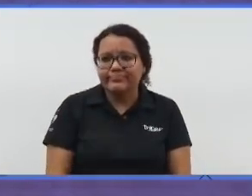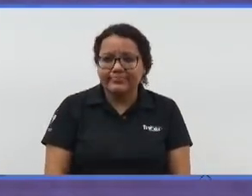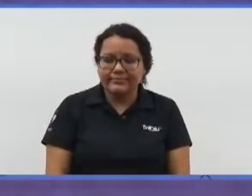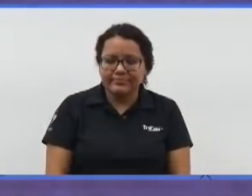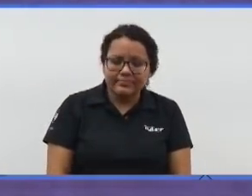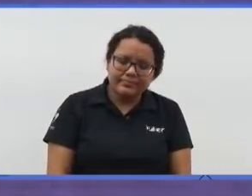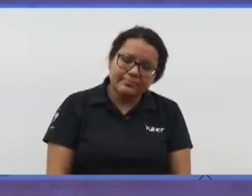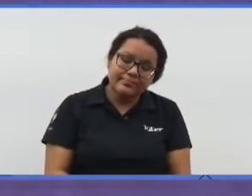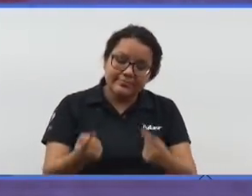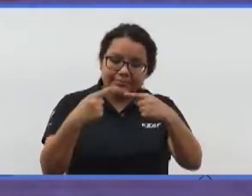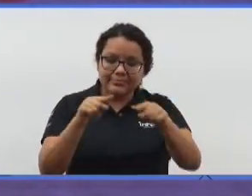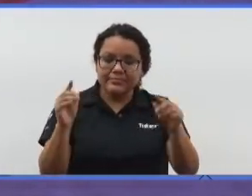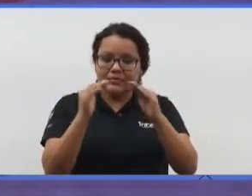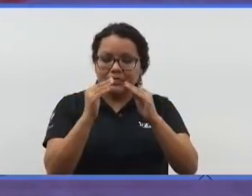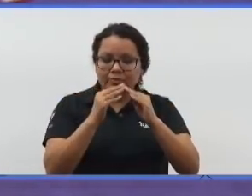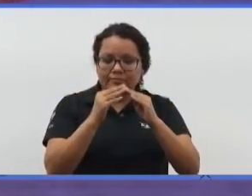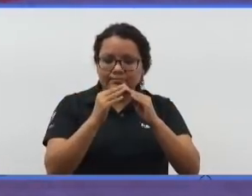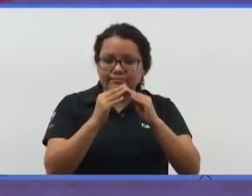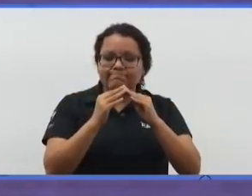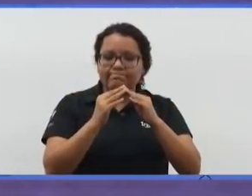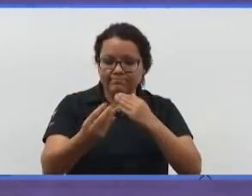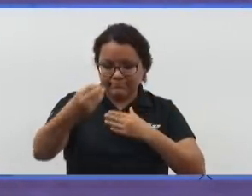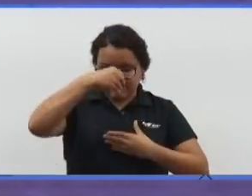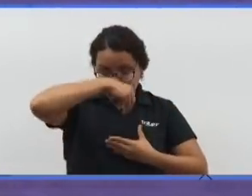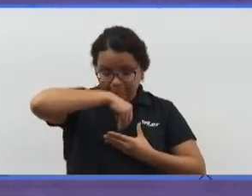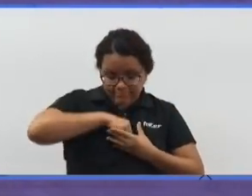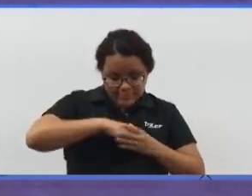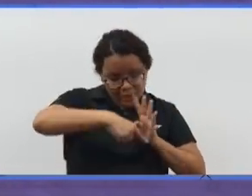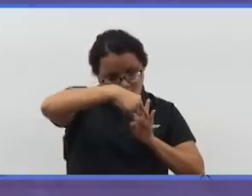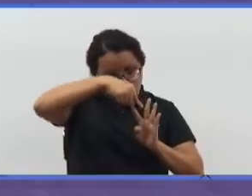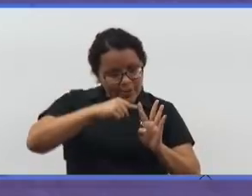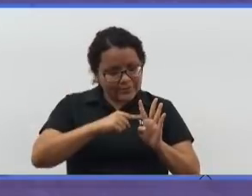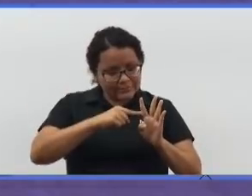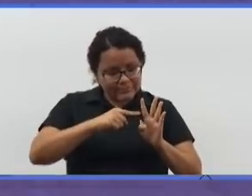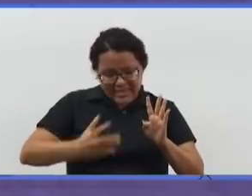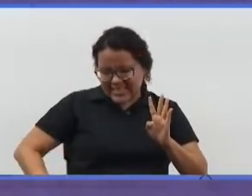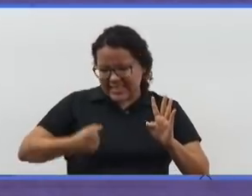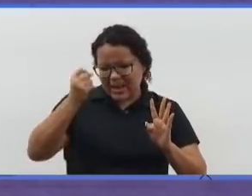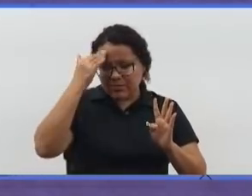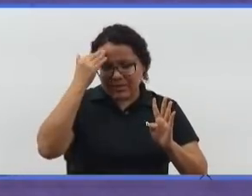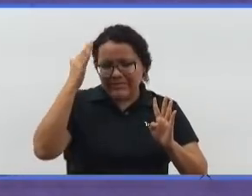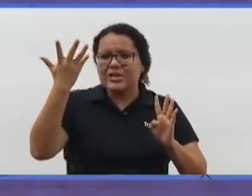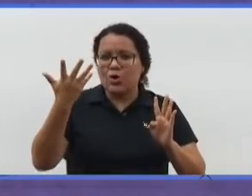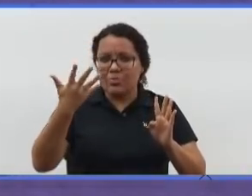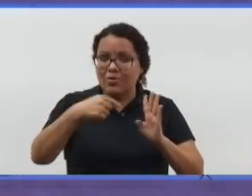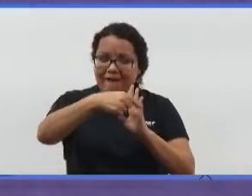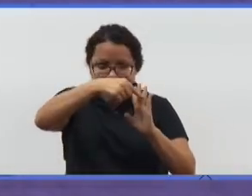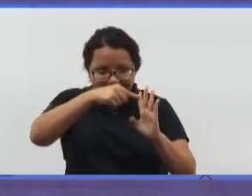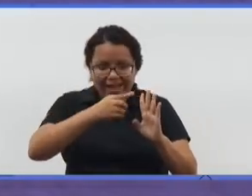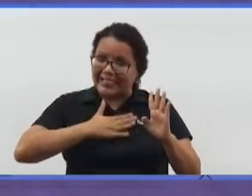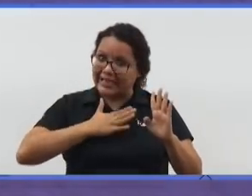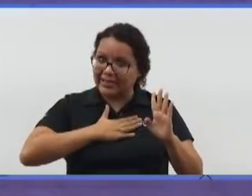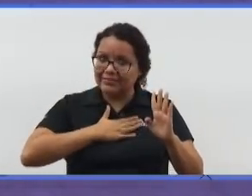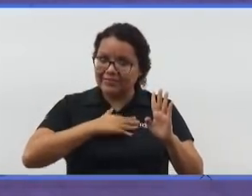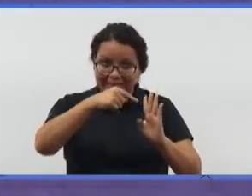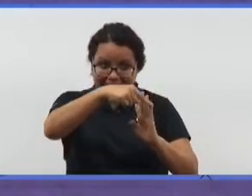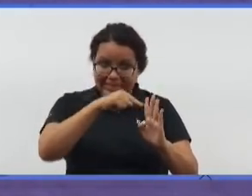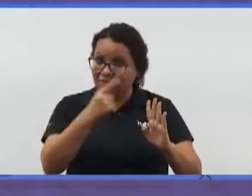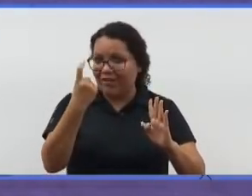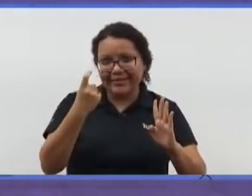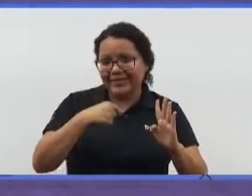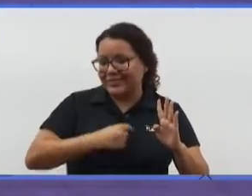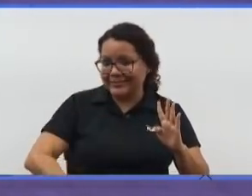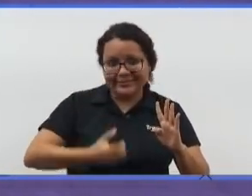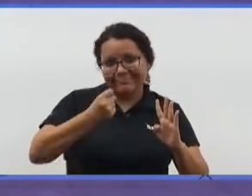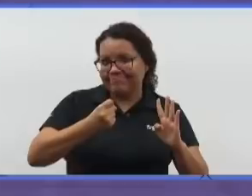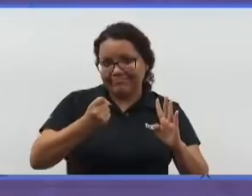pero hemos visto algunas evidencias internas para saber si realmente somos salvos sabemos